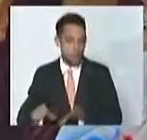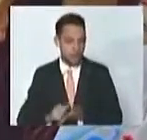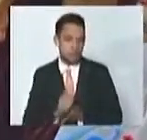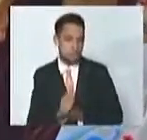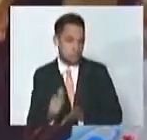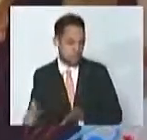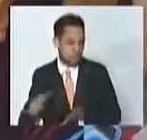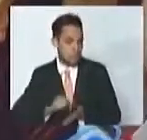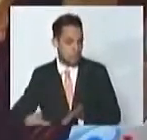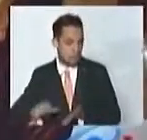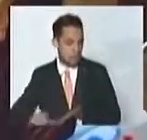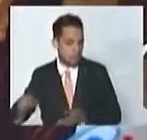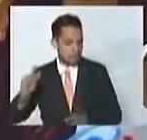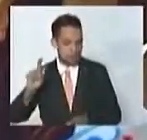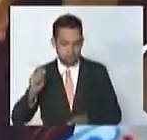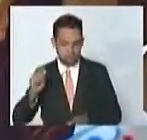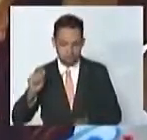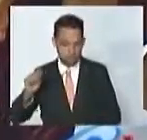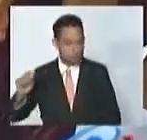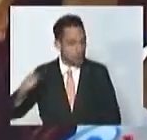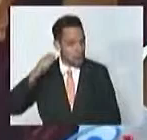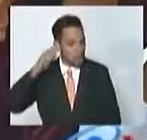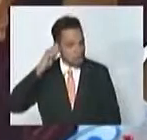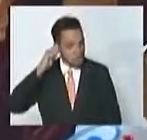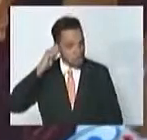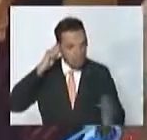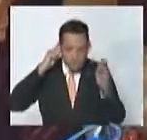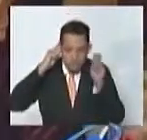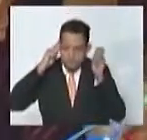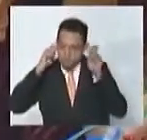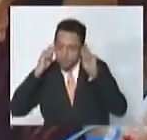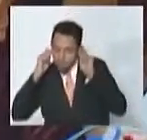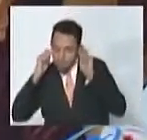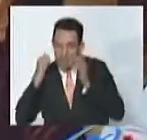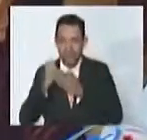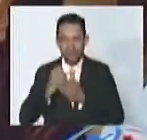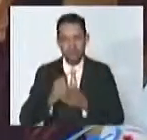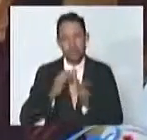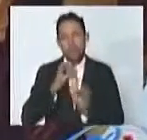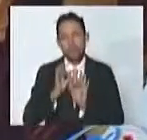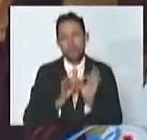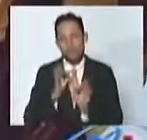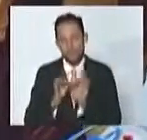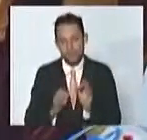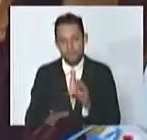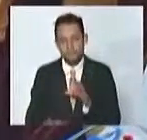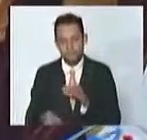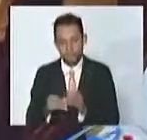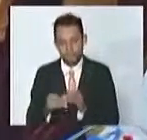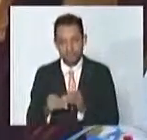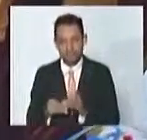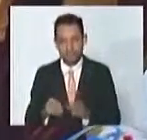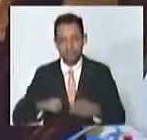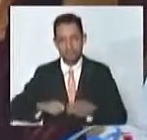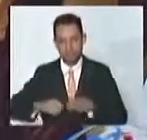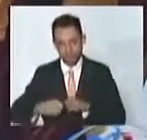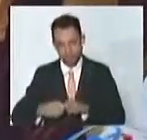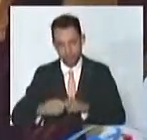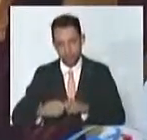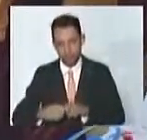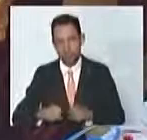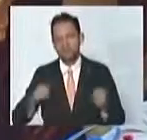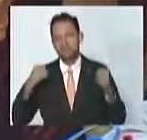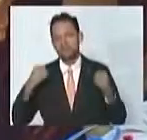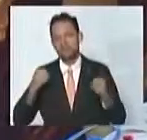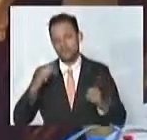otorrinos, no creo, no los hacen, nos mandan esa fonoaudiología. Pero aquí tenemos otro problema, y yo sé que son preocupaciones de